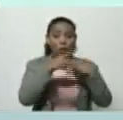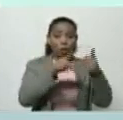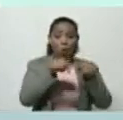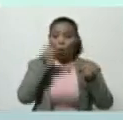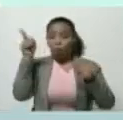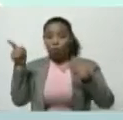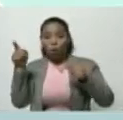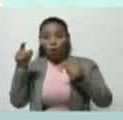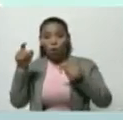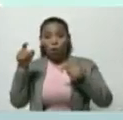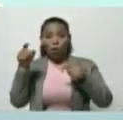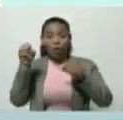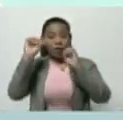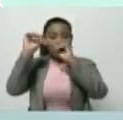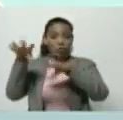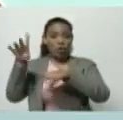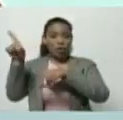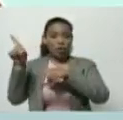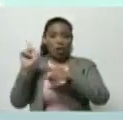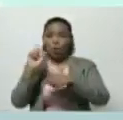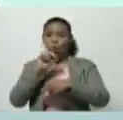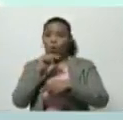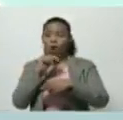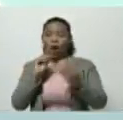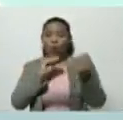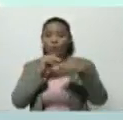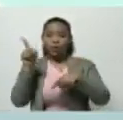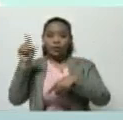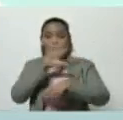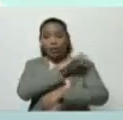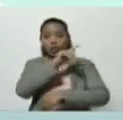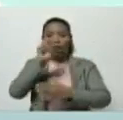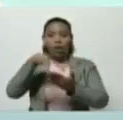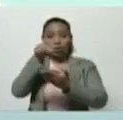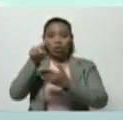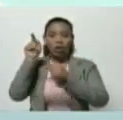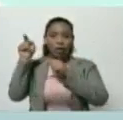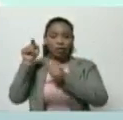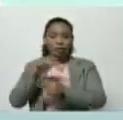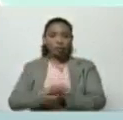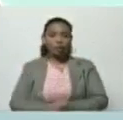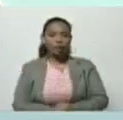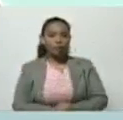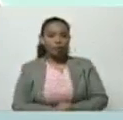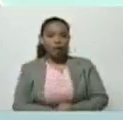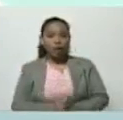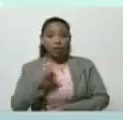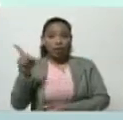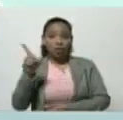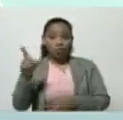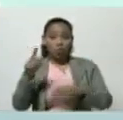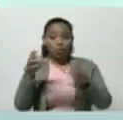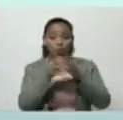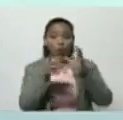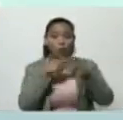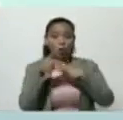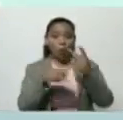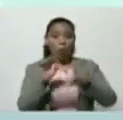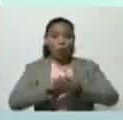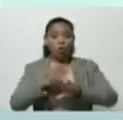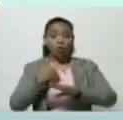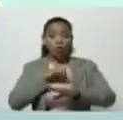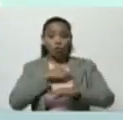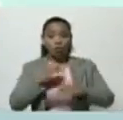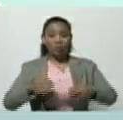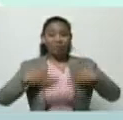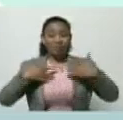Renunciaron tantos de tal cosa porque no están de acuerdo con la decisión que se tomó en la dirección nacional de sus partidos. Por eso nos alegramos nosotros